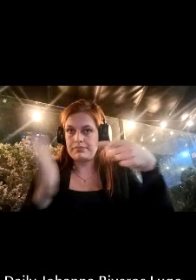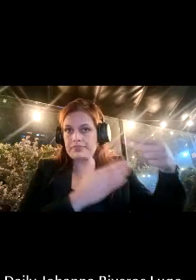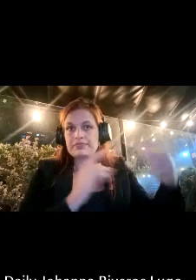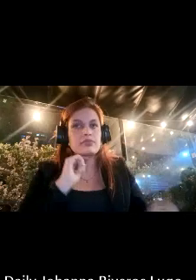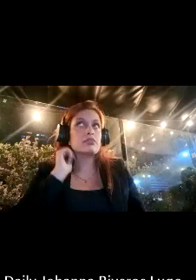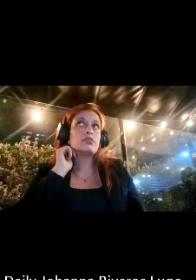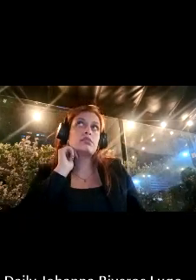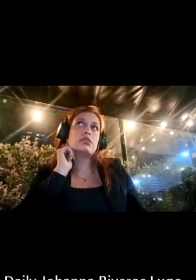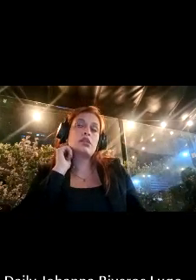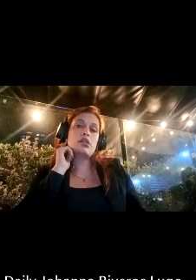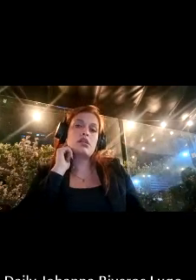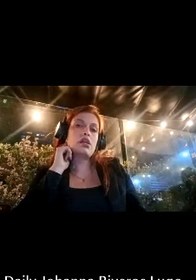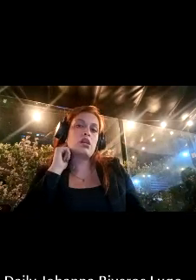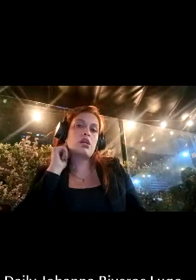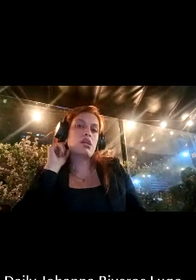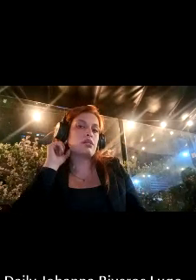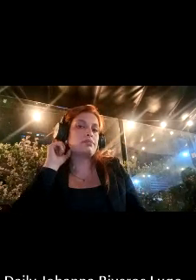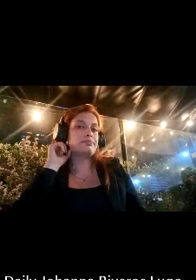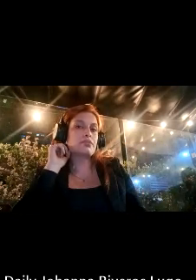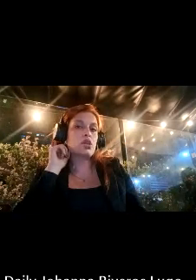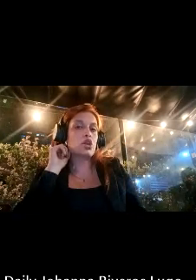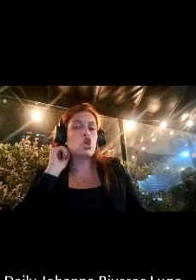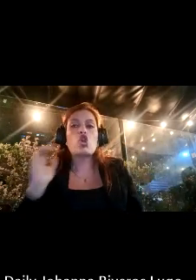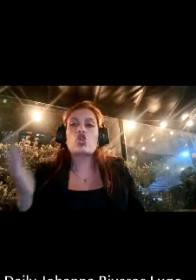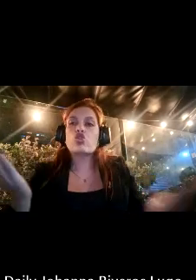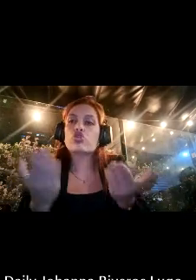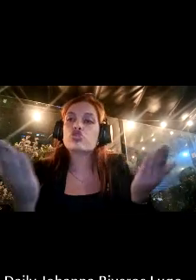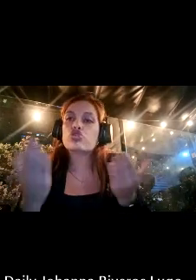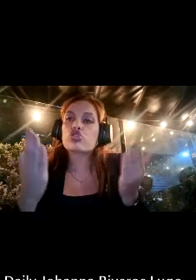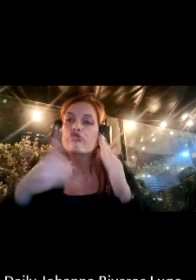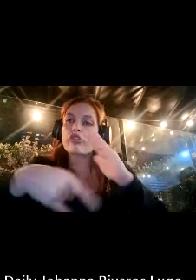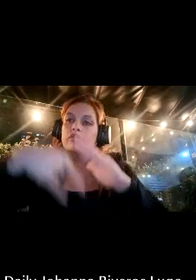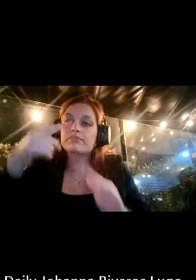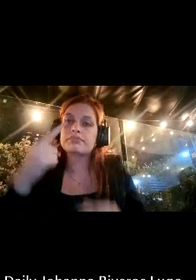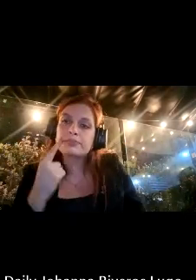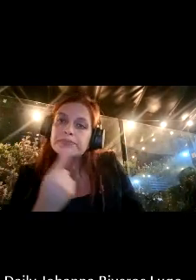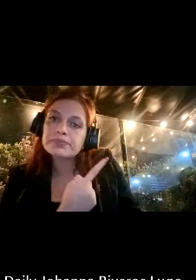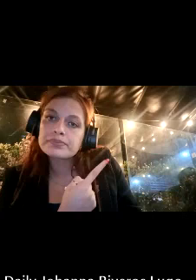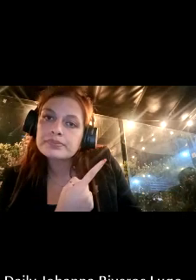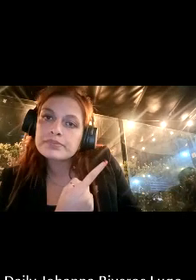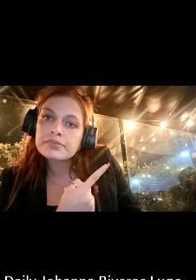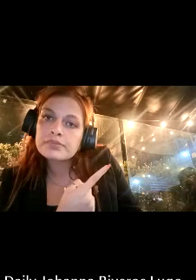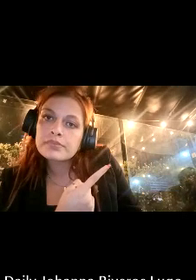la van a cargar en este espacio. Acá dice evidencia oculta AP7,